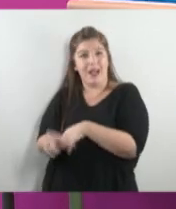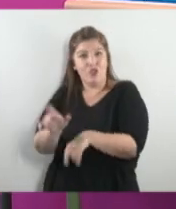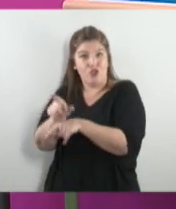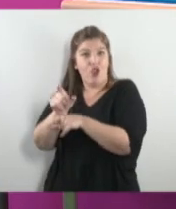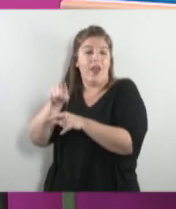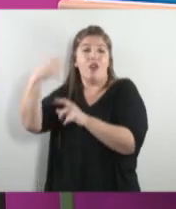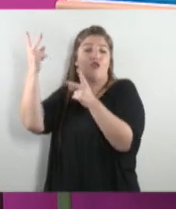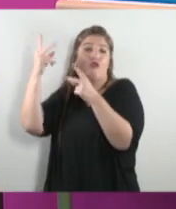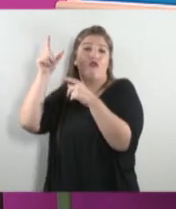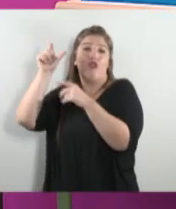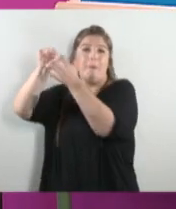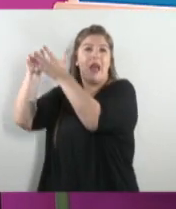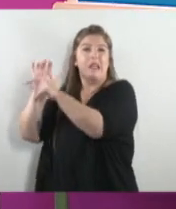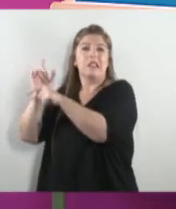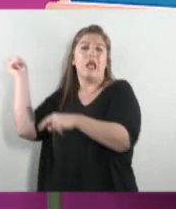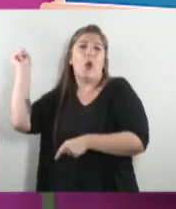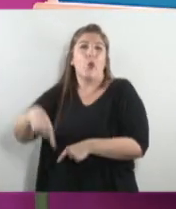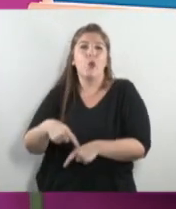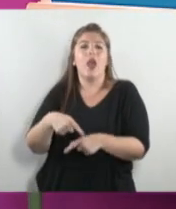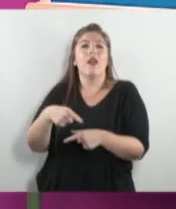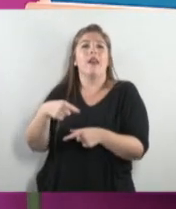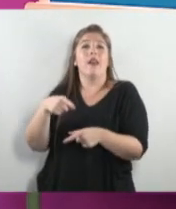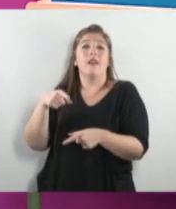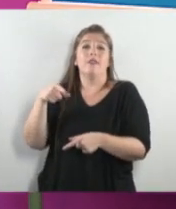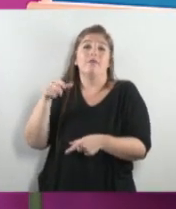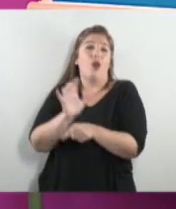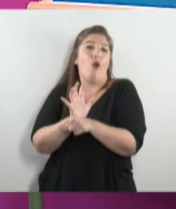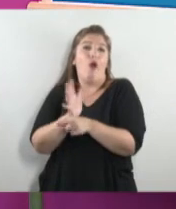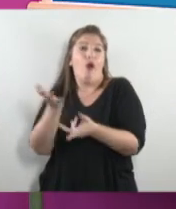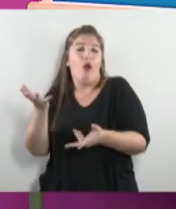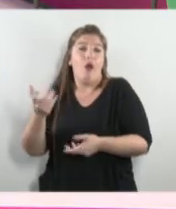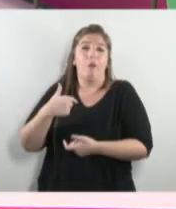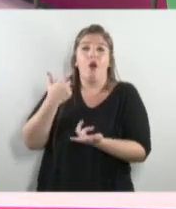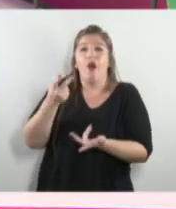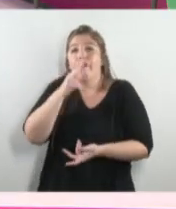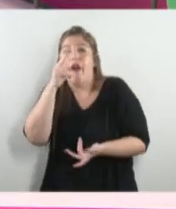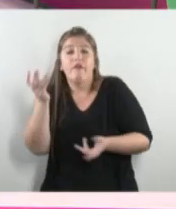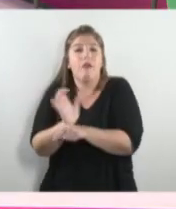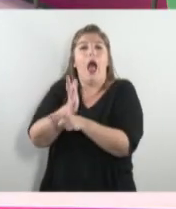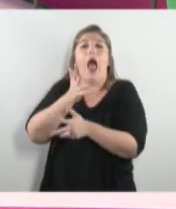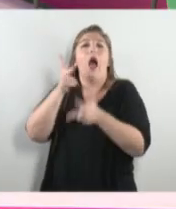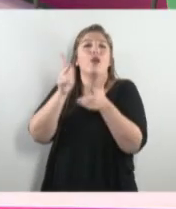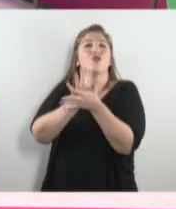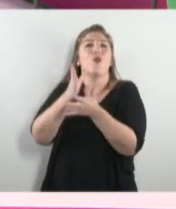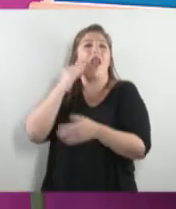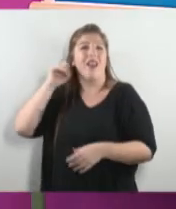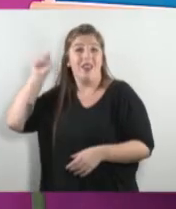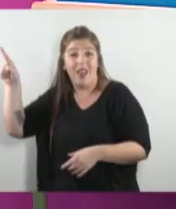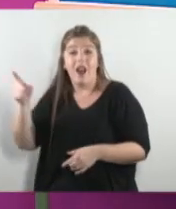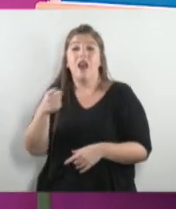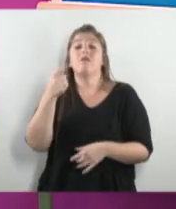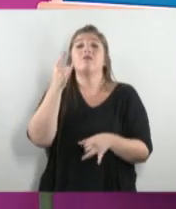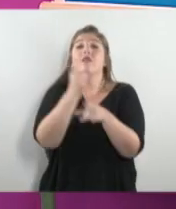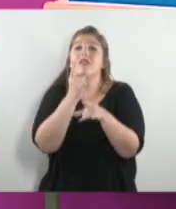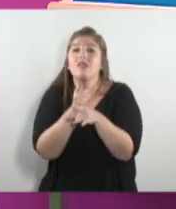Inca la perra, va a decir Fierro, haciendo alusión a Inglaterra. Claro. Y siempre va a ser